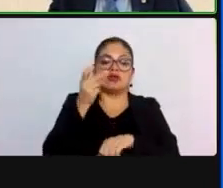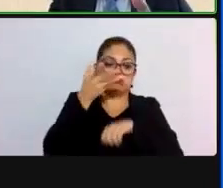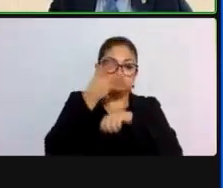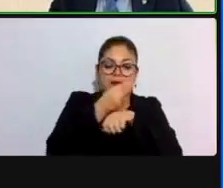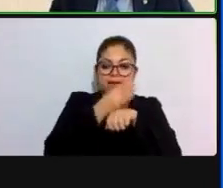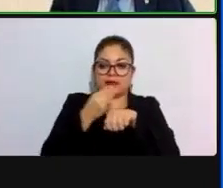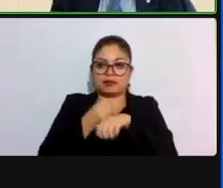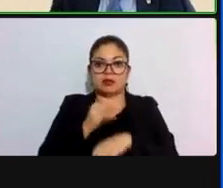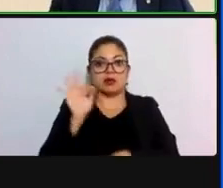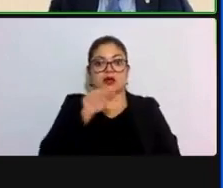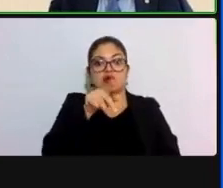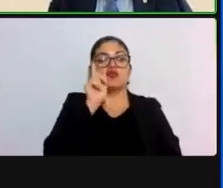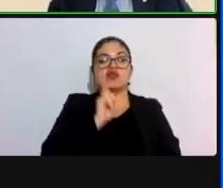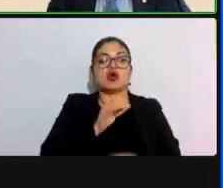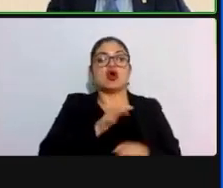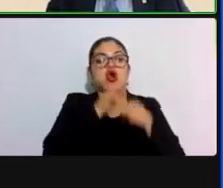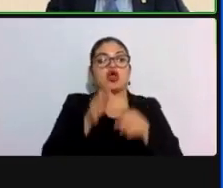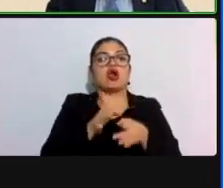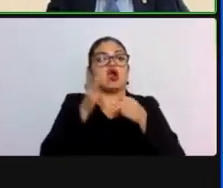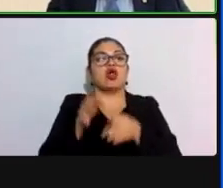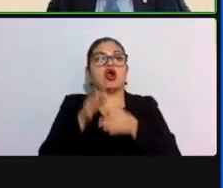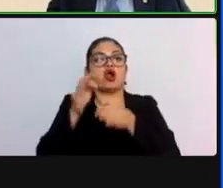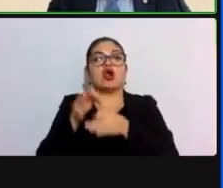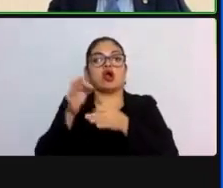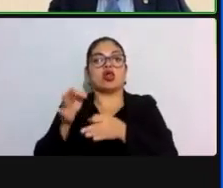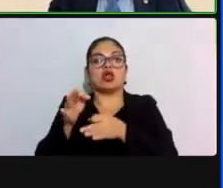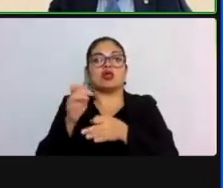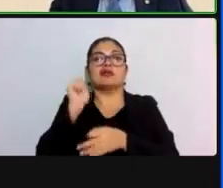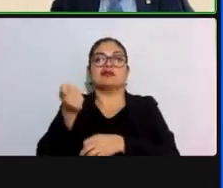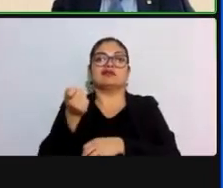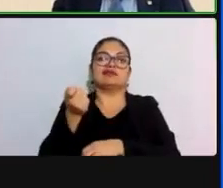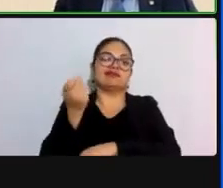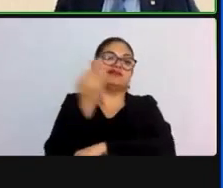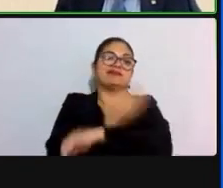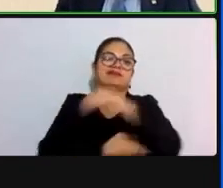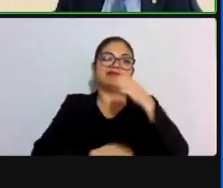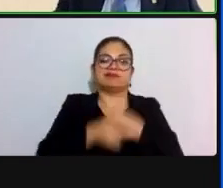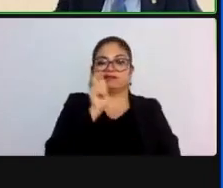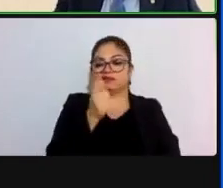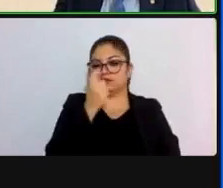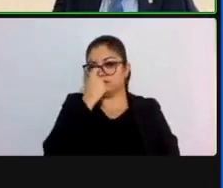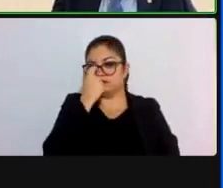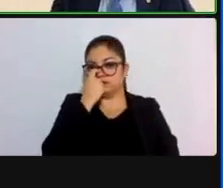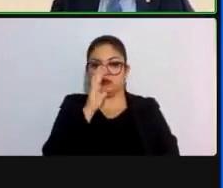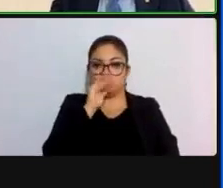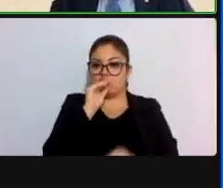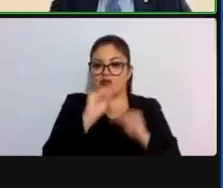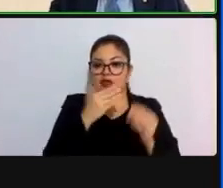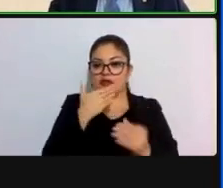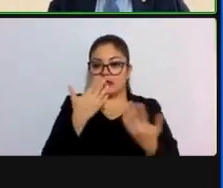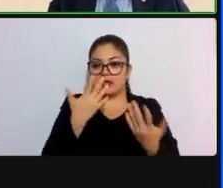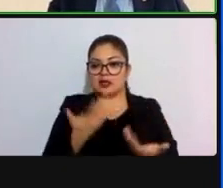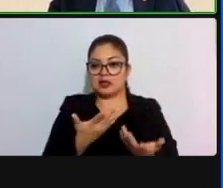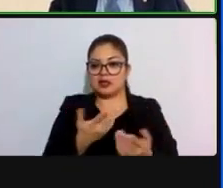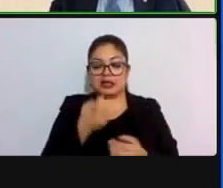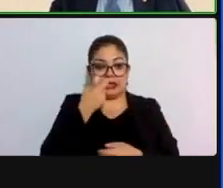que llegó mucho tiempo después a solicitar una reconstrucción. En estos casos, lo que es evidente es que hay